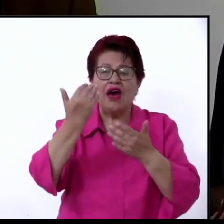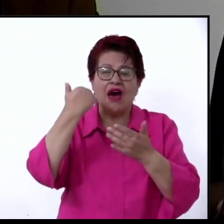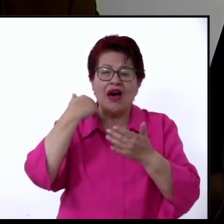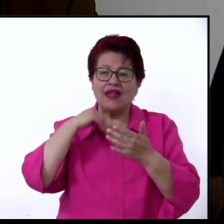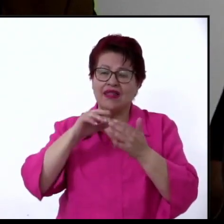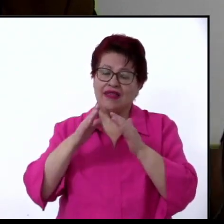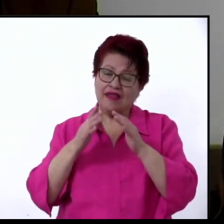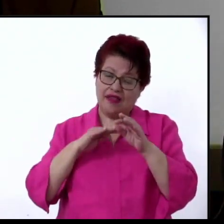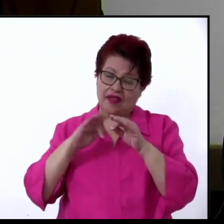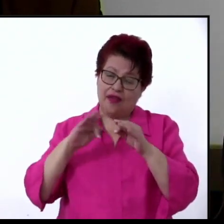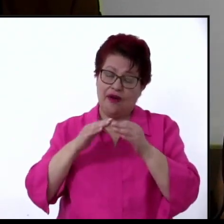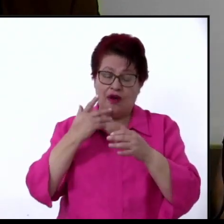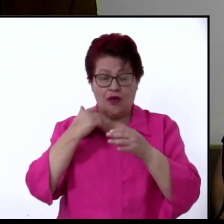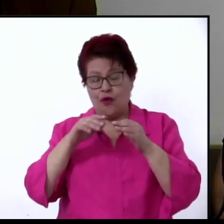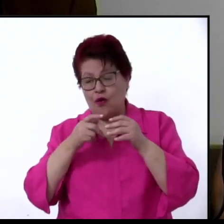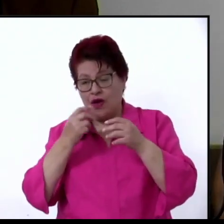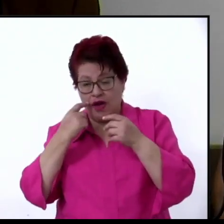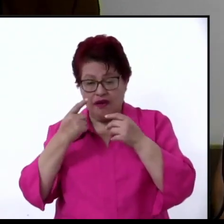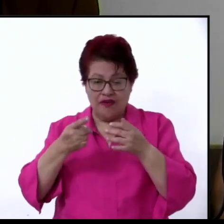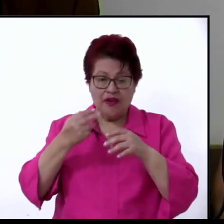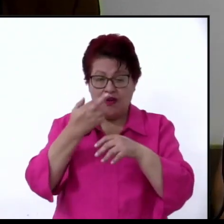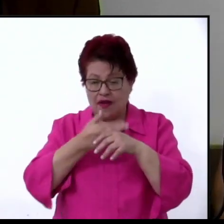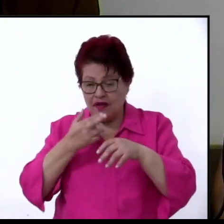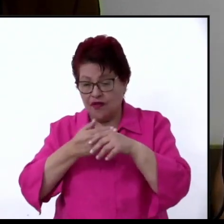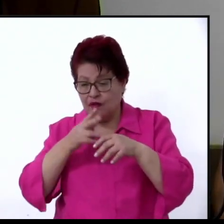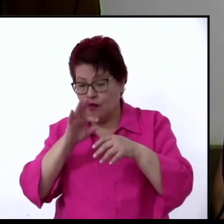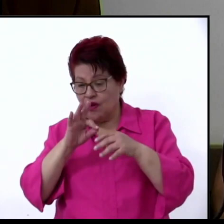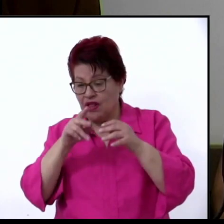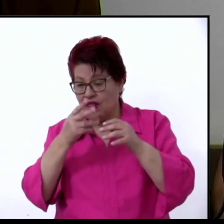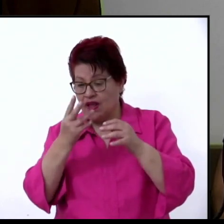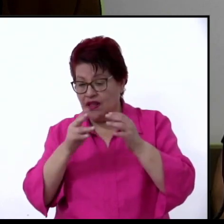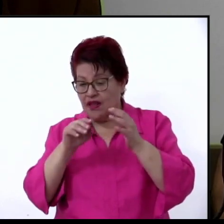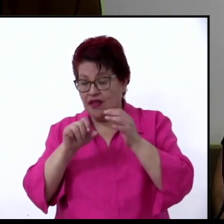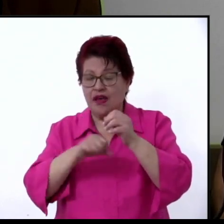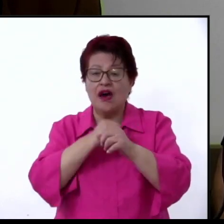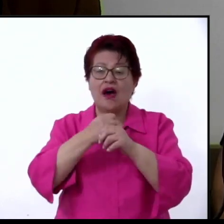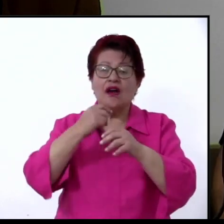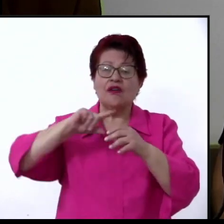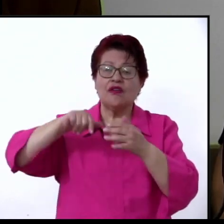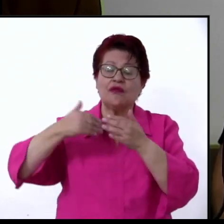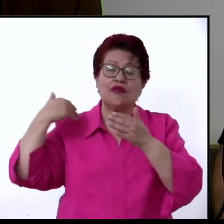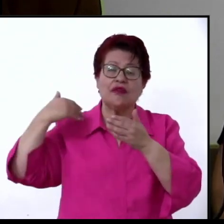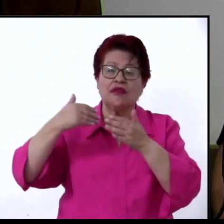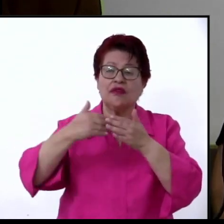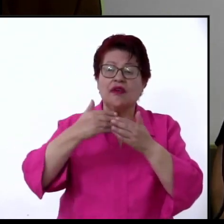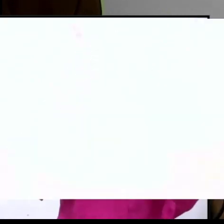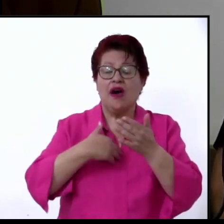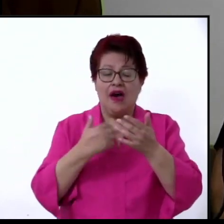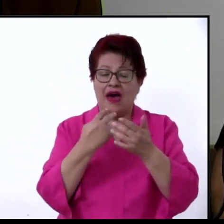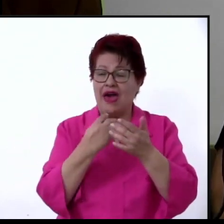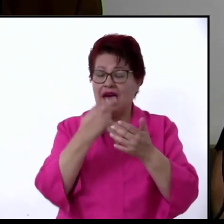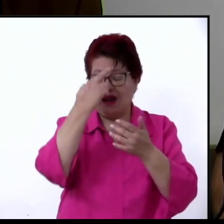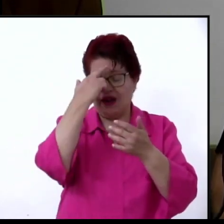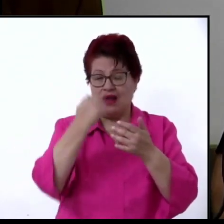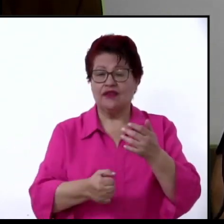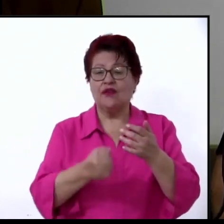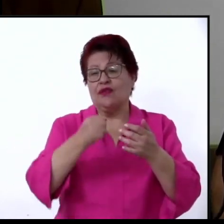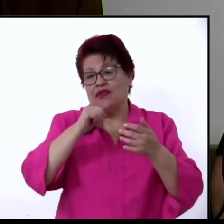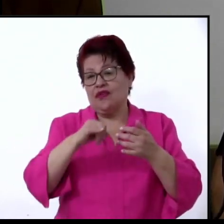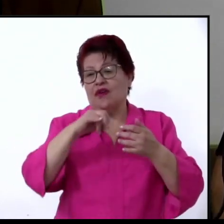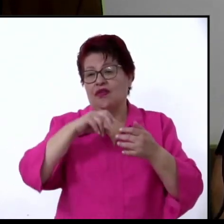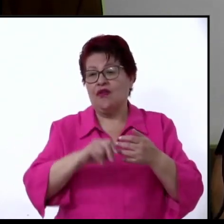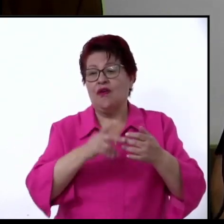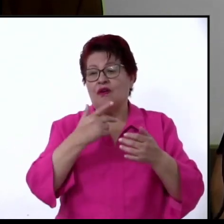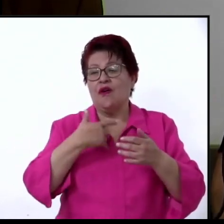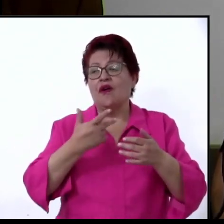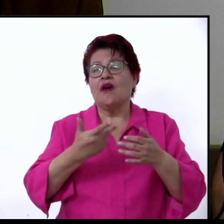esa tarea para resolver 43 años después si alguien tenía la razón o no tenía la razón en